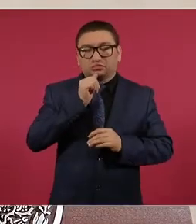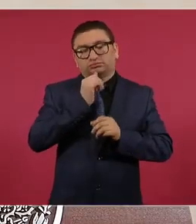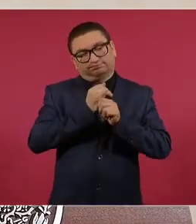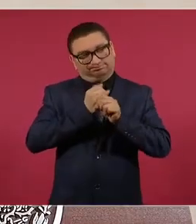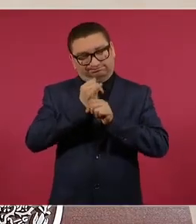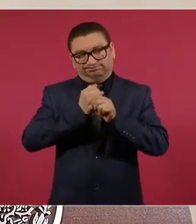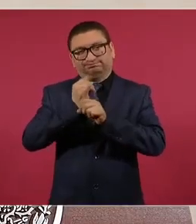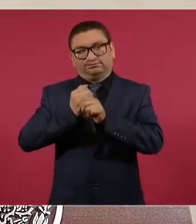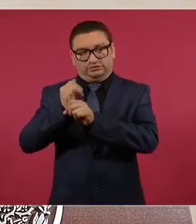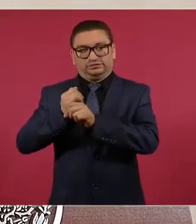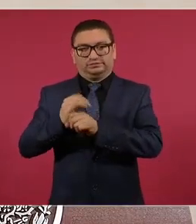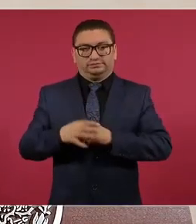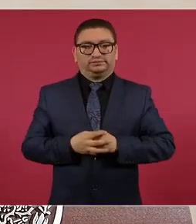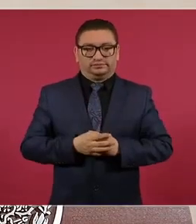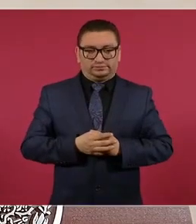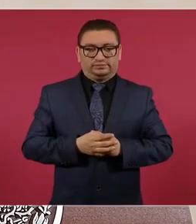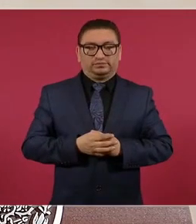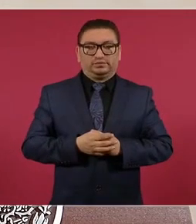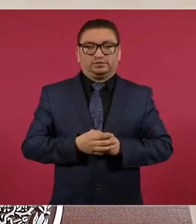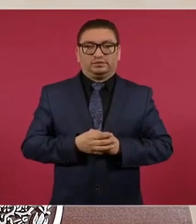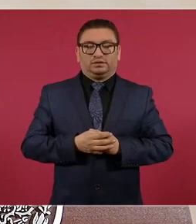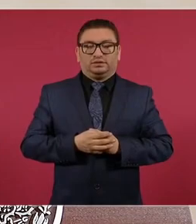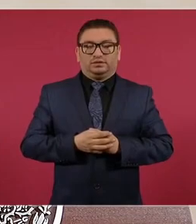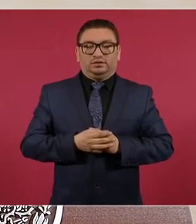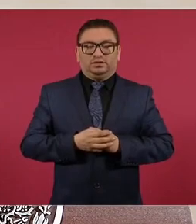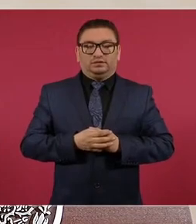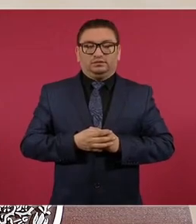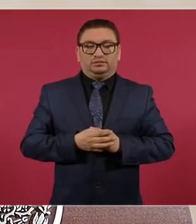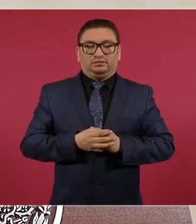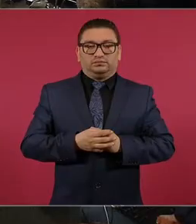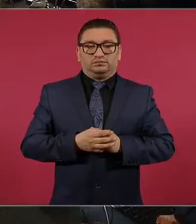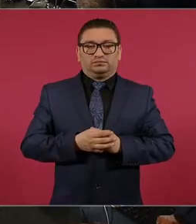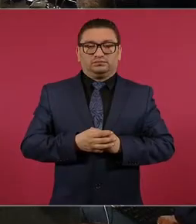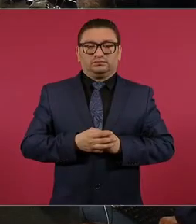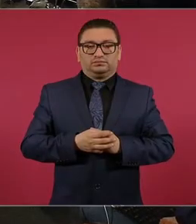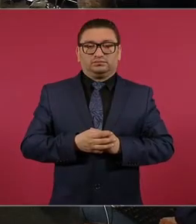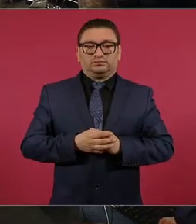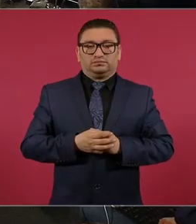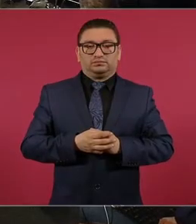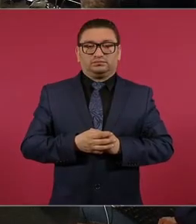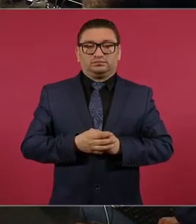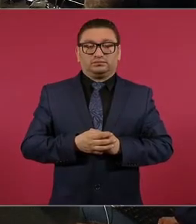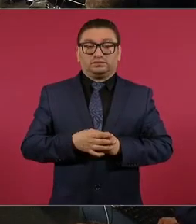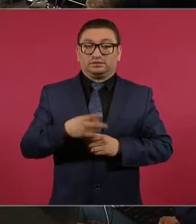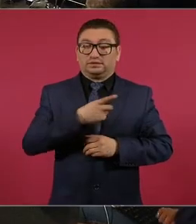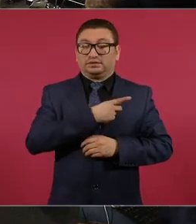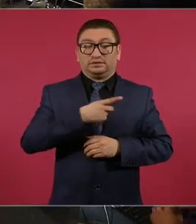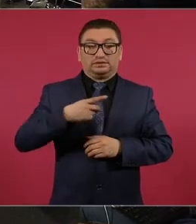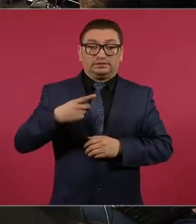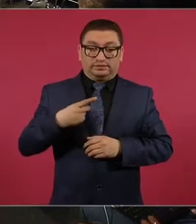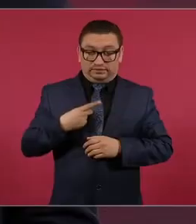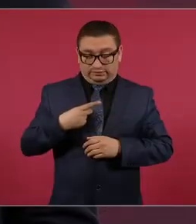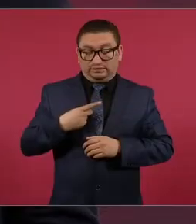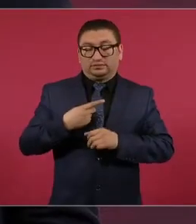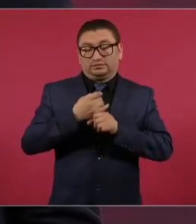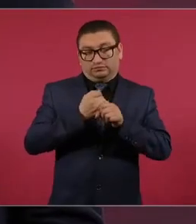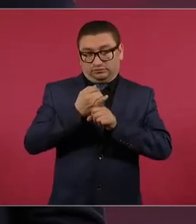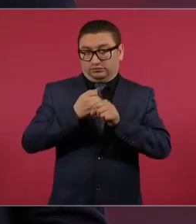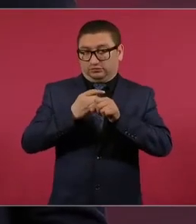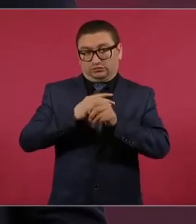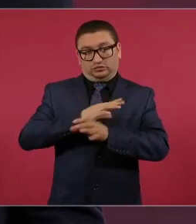claros deben de ser la mayoría de los